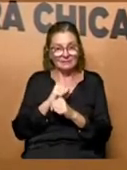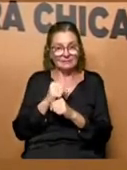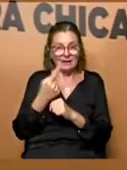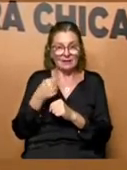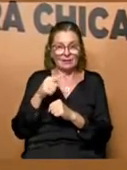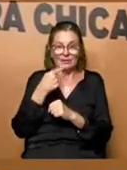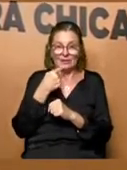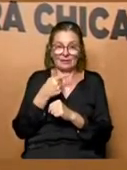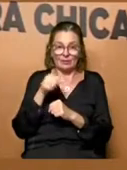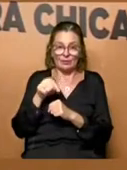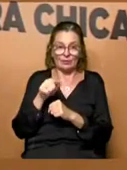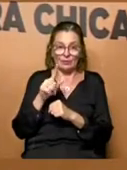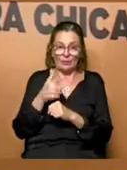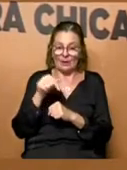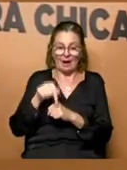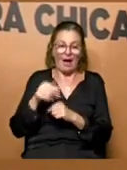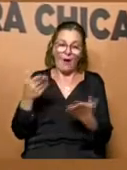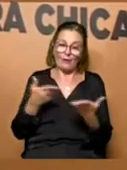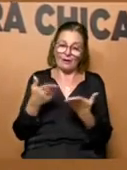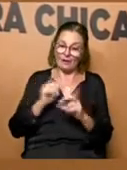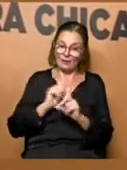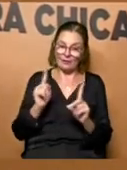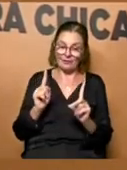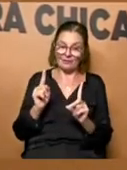digo, no es de ahora.